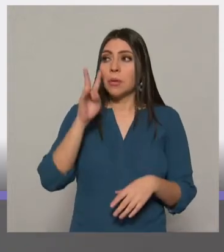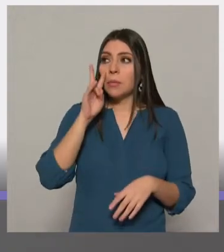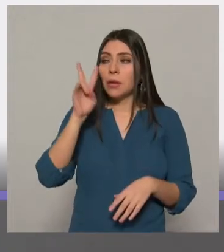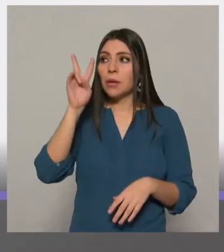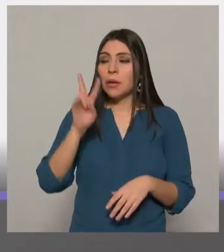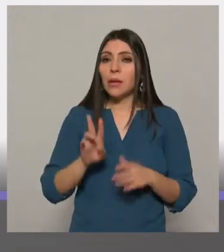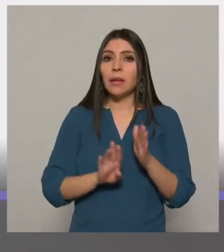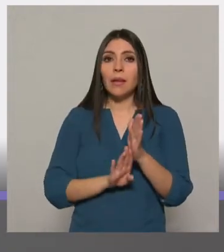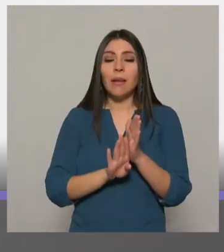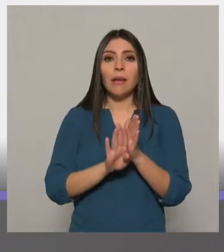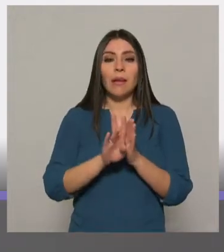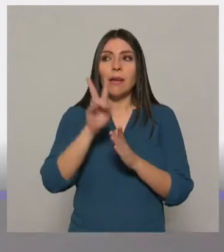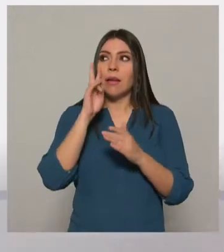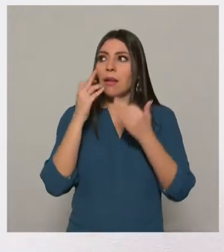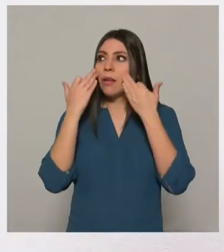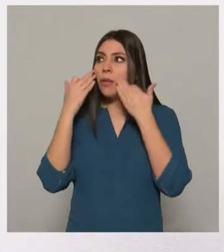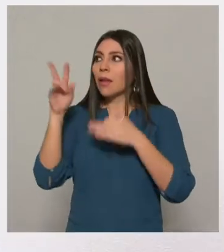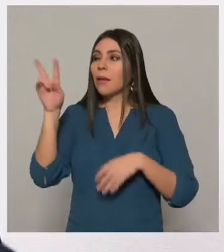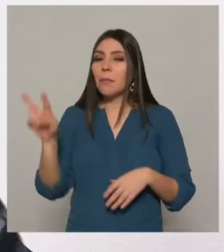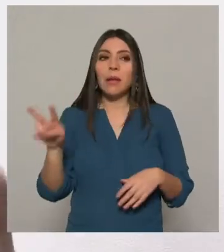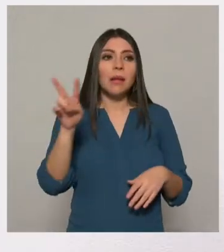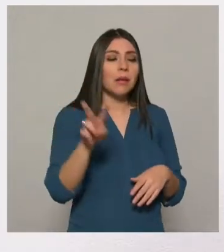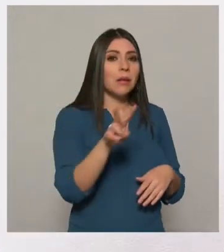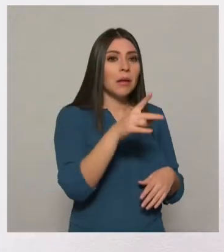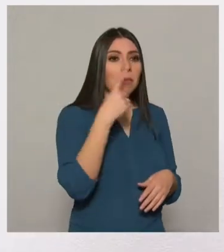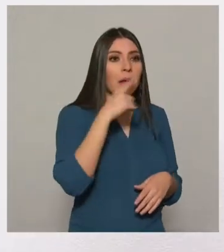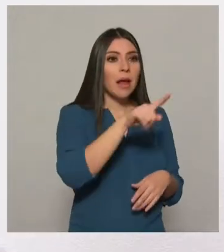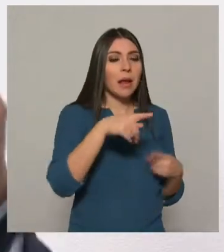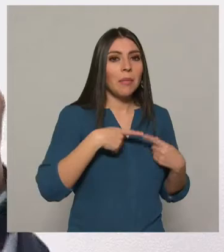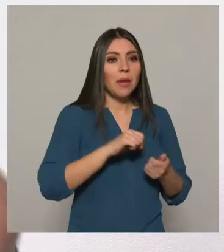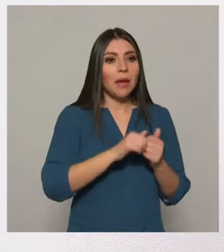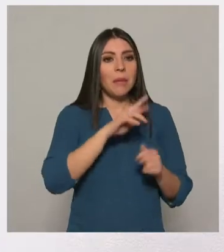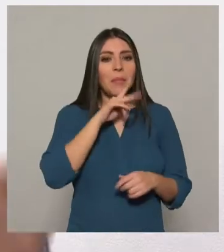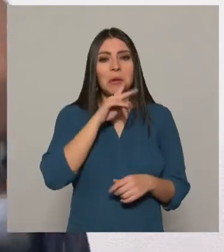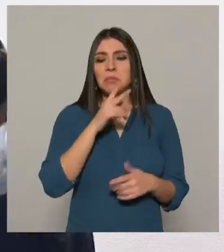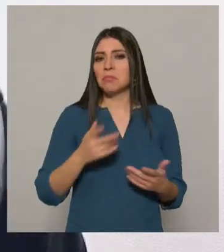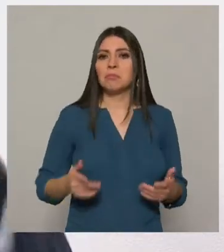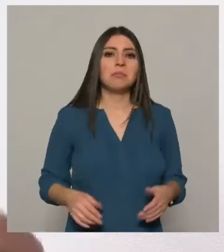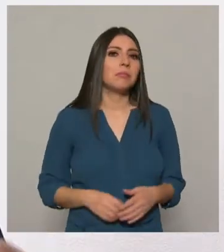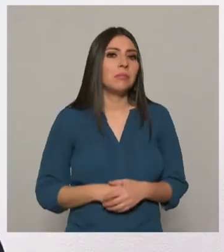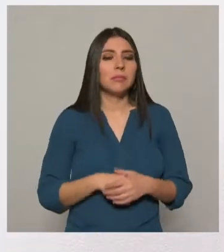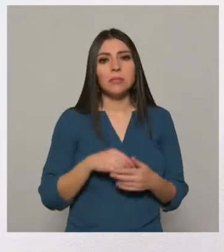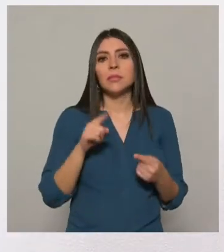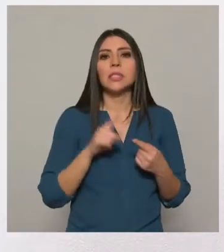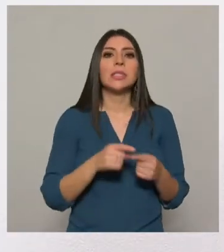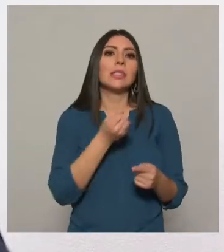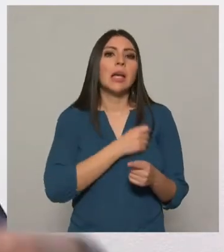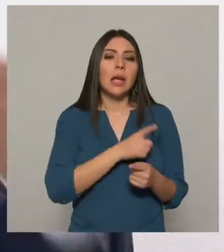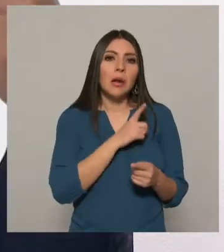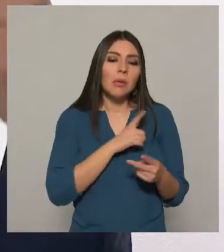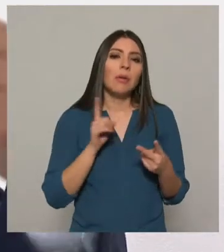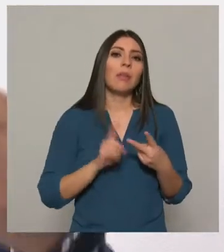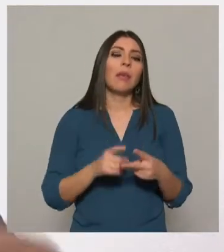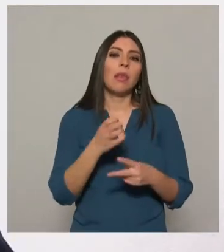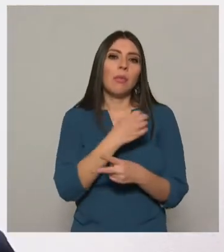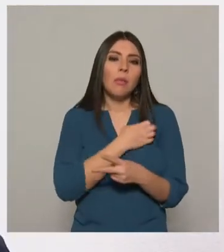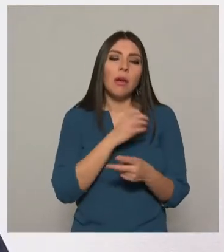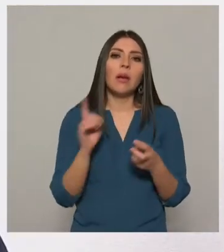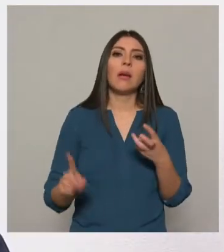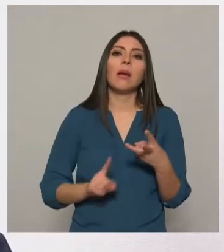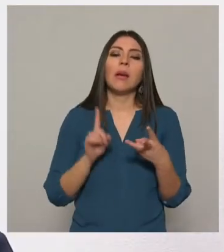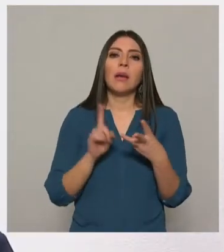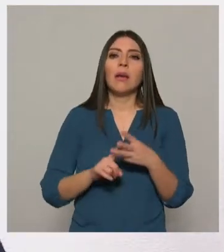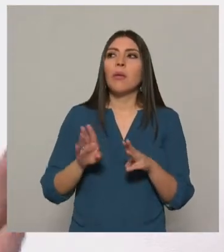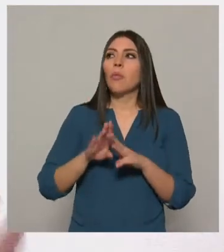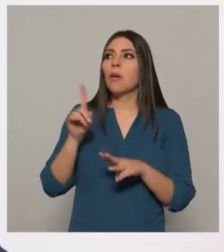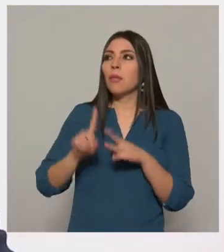de crecimiento que se manifiesten en el bienestar de la gente. El tema de salud, el tema de educación, el tratamiento de los